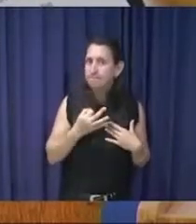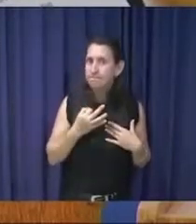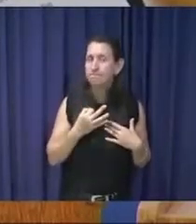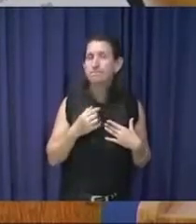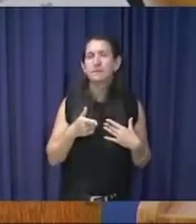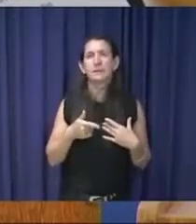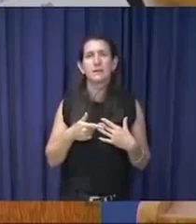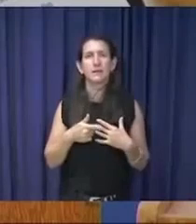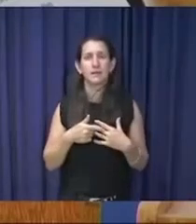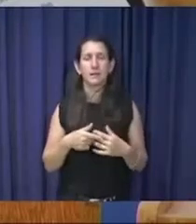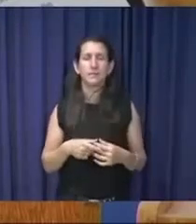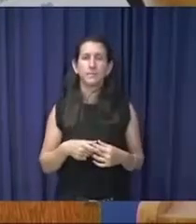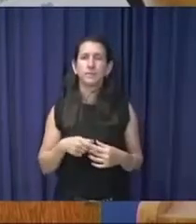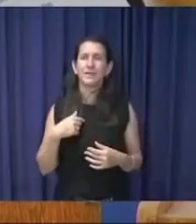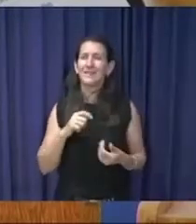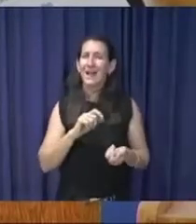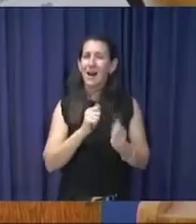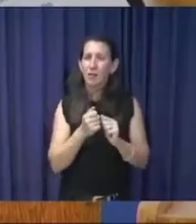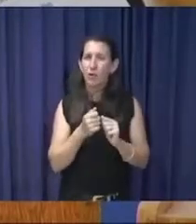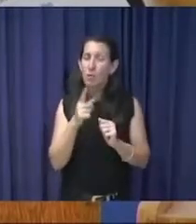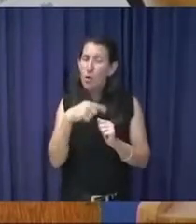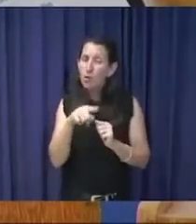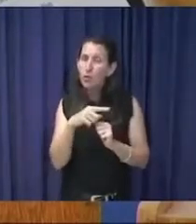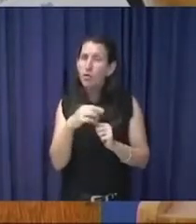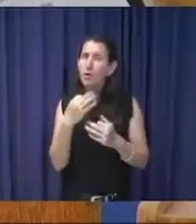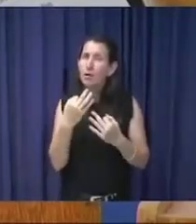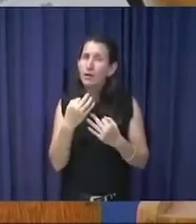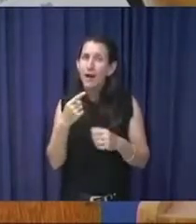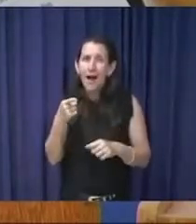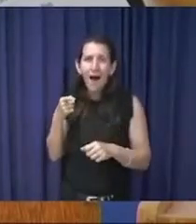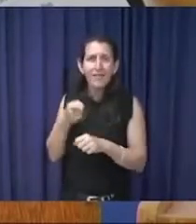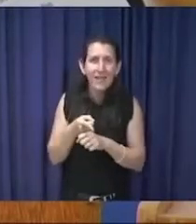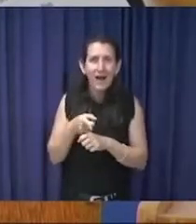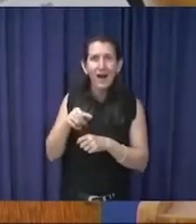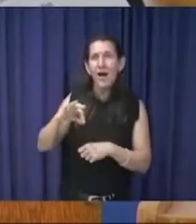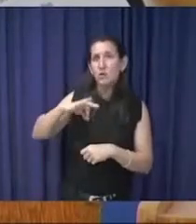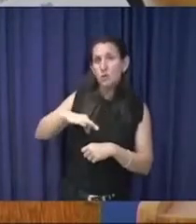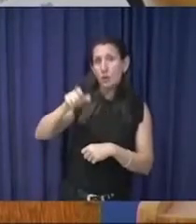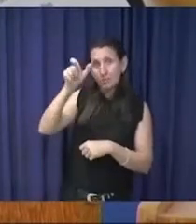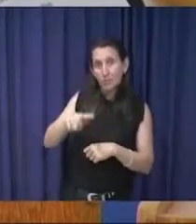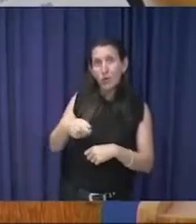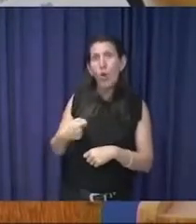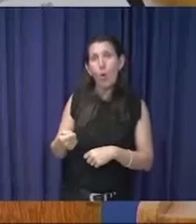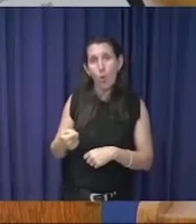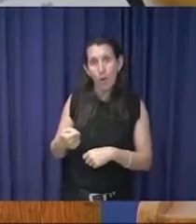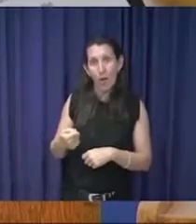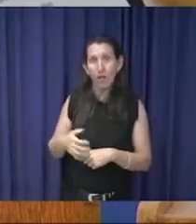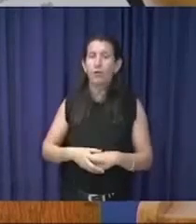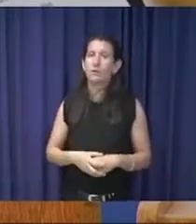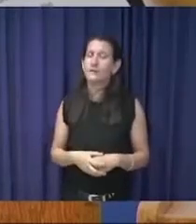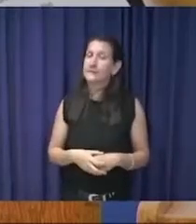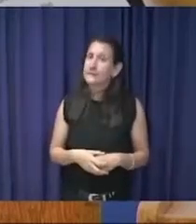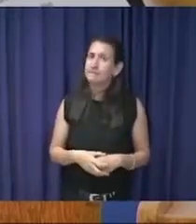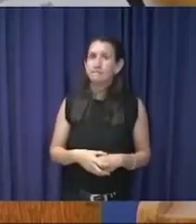que la reforma que se pretende hacer realmente ataca al sueldo del jubilado, ¿no es cierto? Y corriendo el riesgo